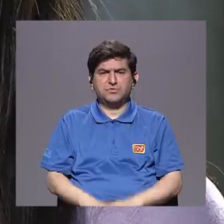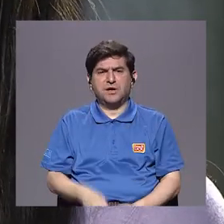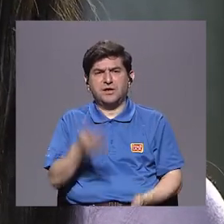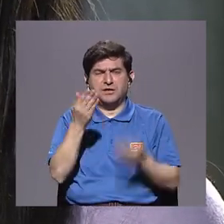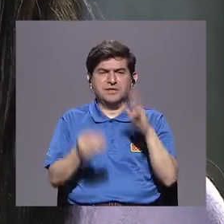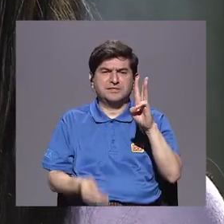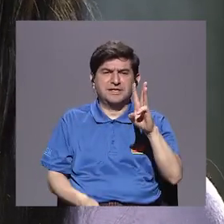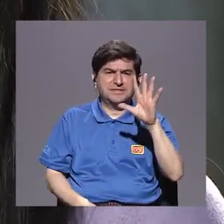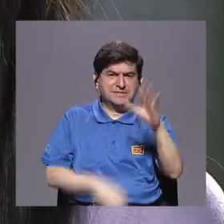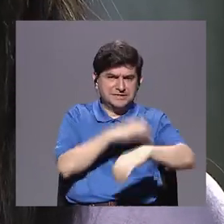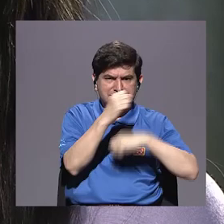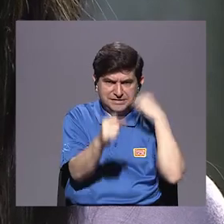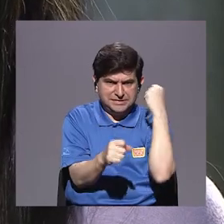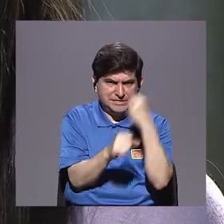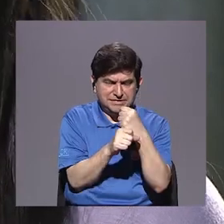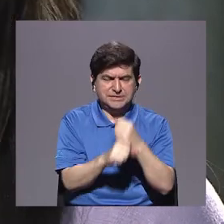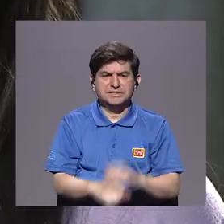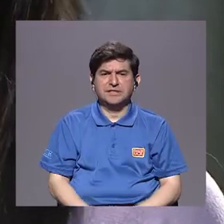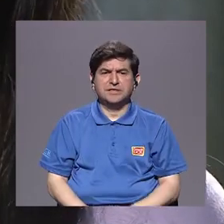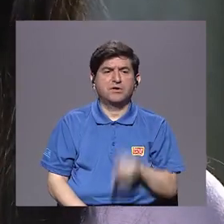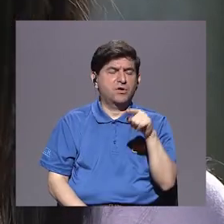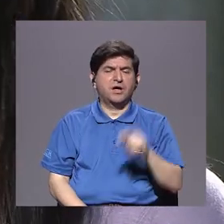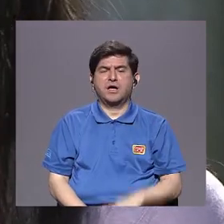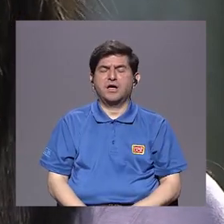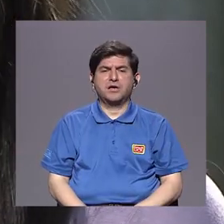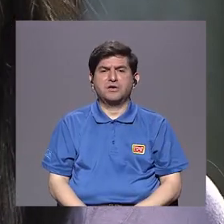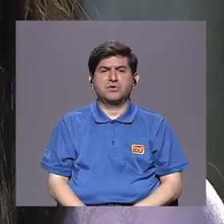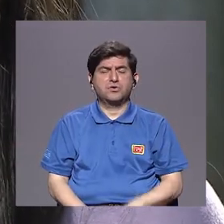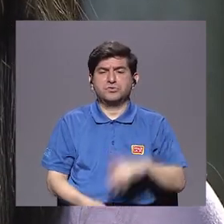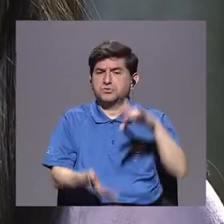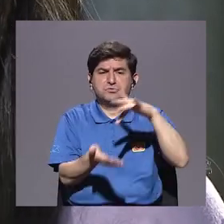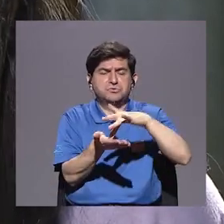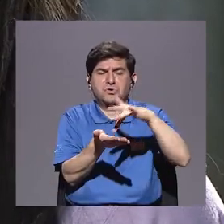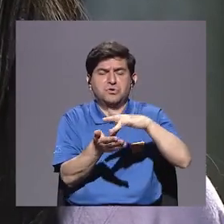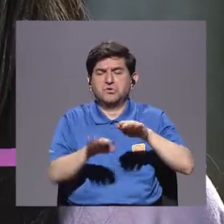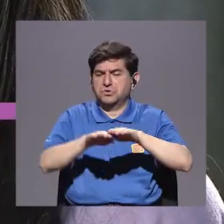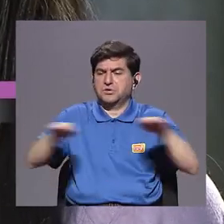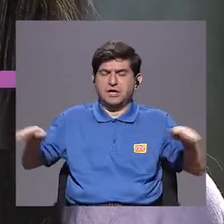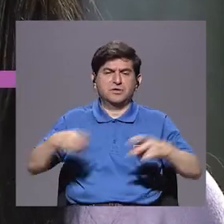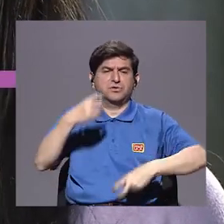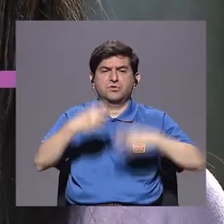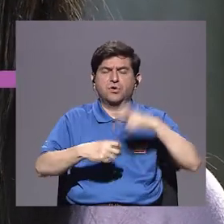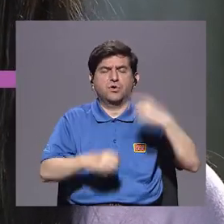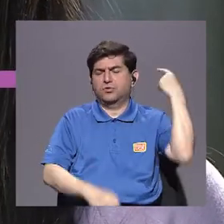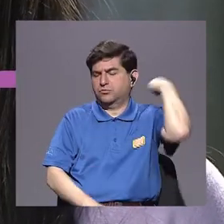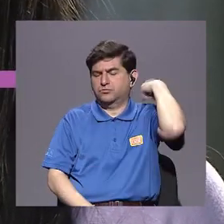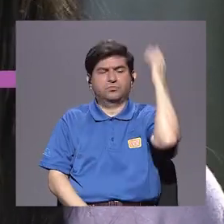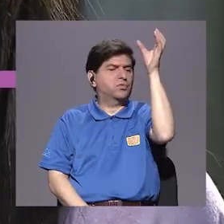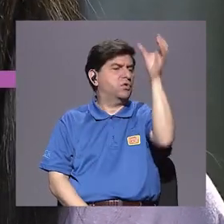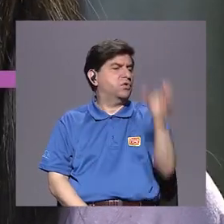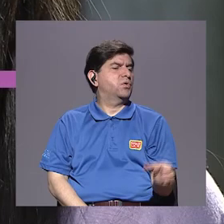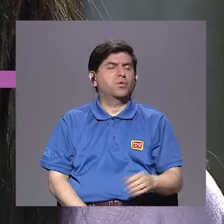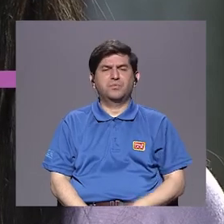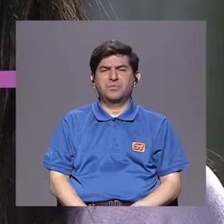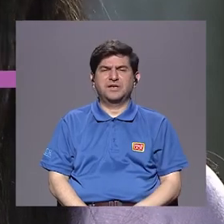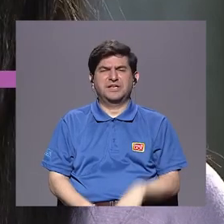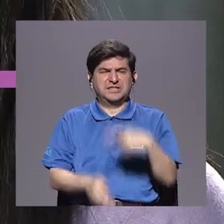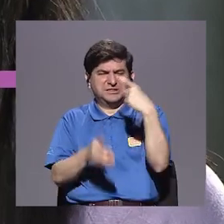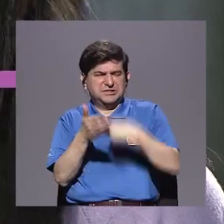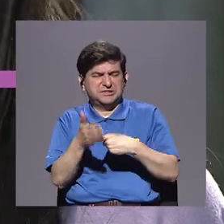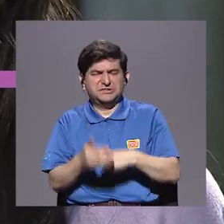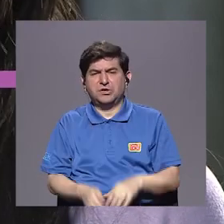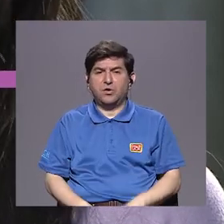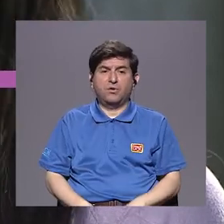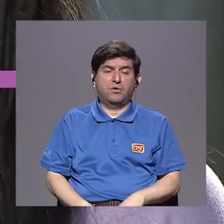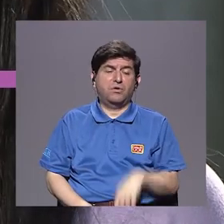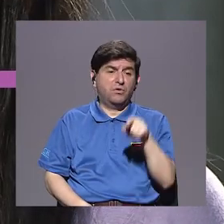usuarios de más de 65 años que no tocaban el piso, que tenían problemas en su columna,